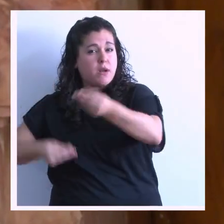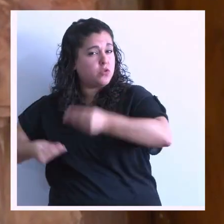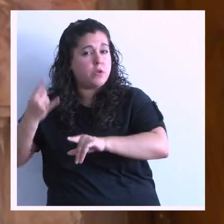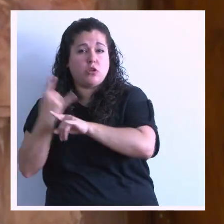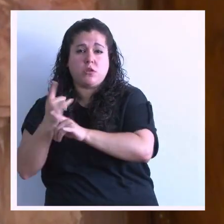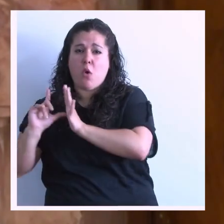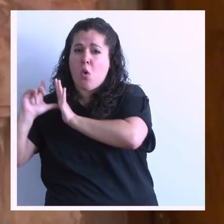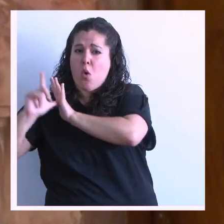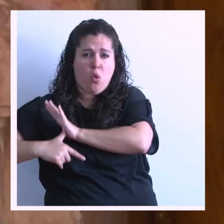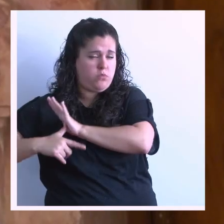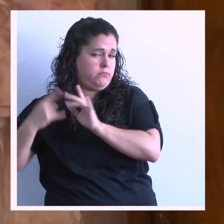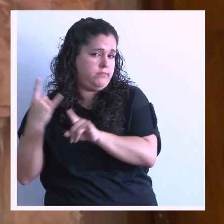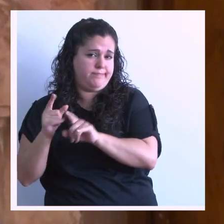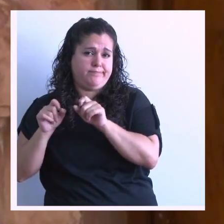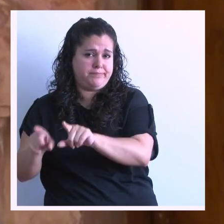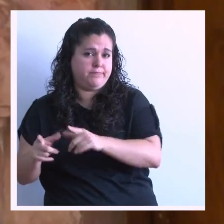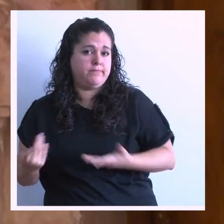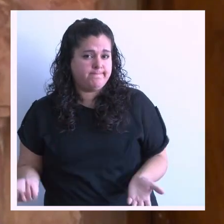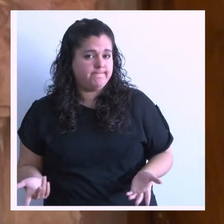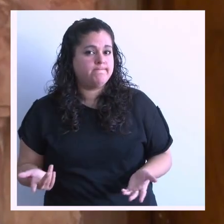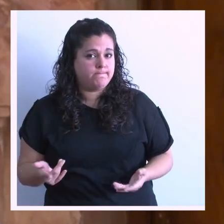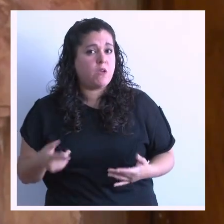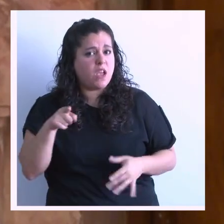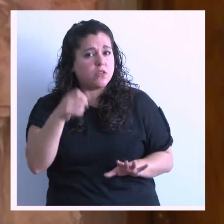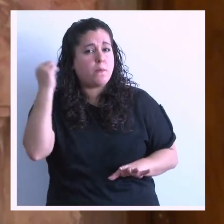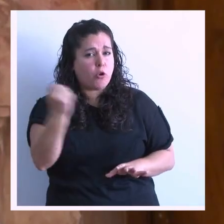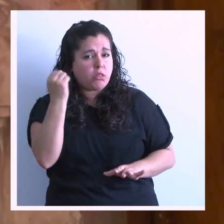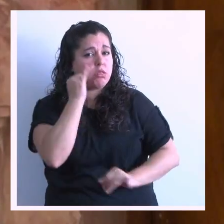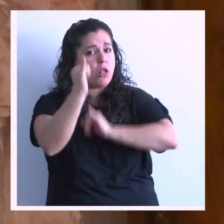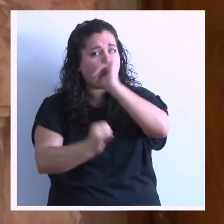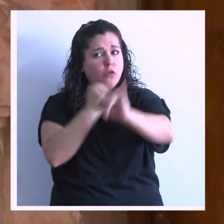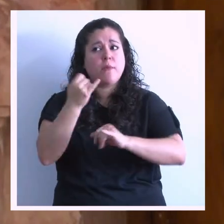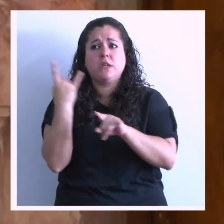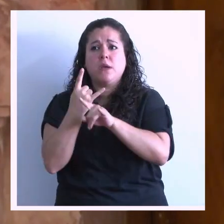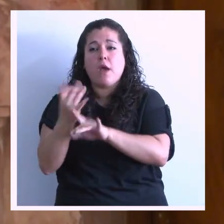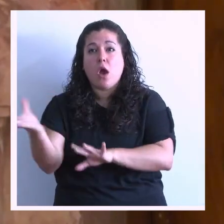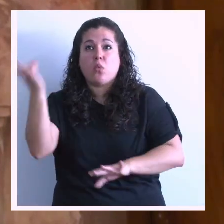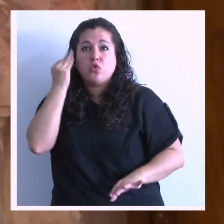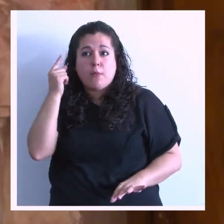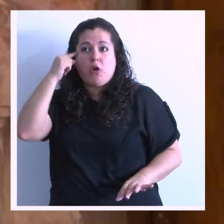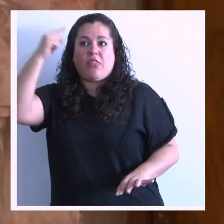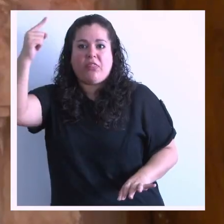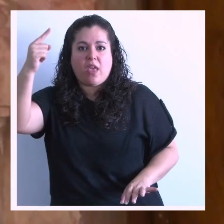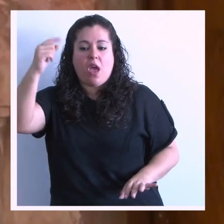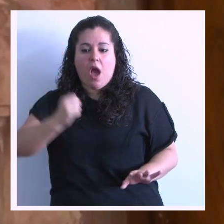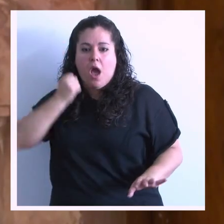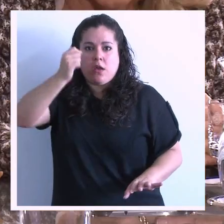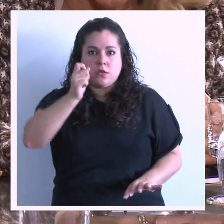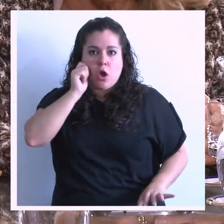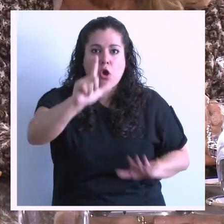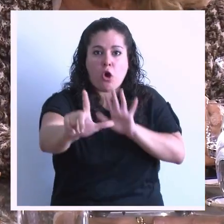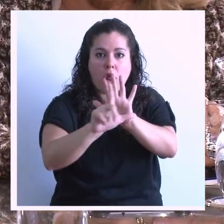a la Cámara de Diputados con revisión, que es el de las instituciones que brindan educación y cuidado en la primera infancia, es un